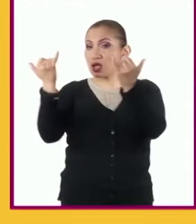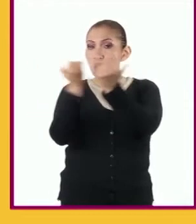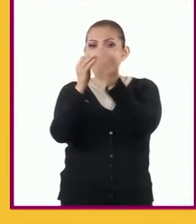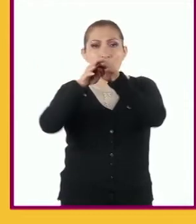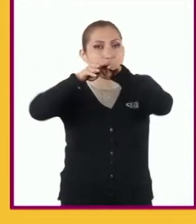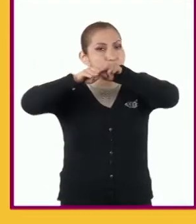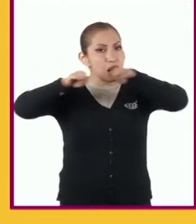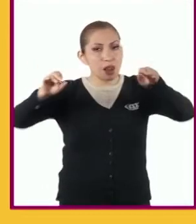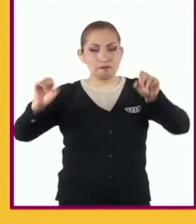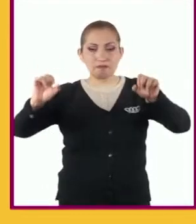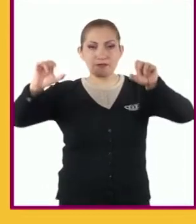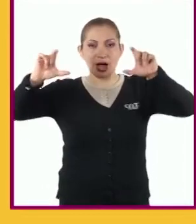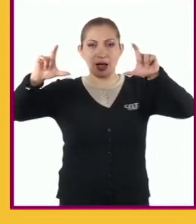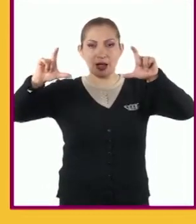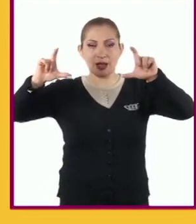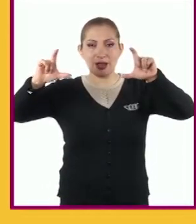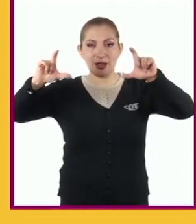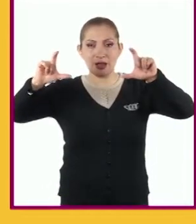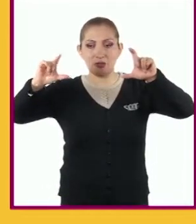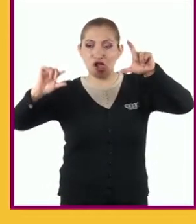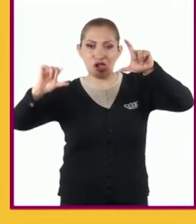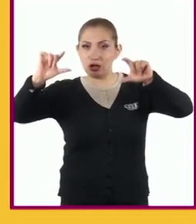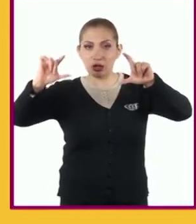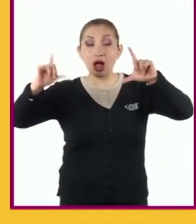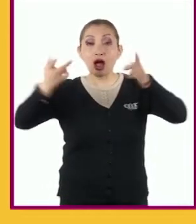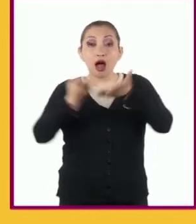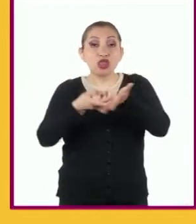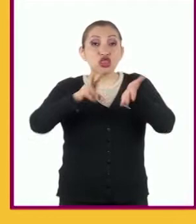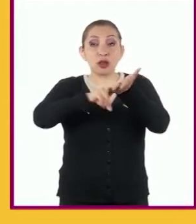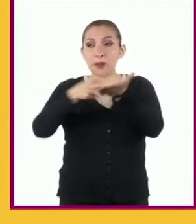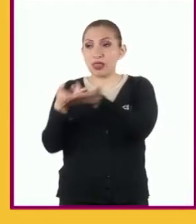misma proporción, en este caso al doble.